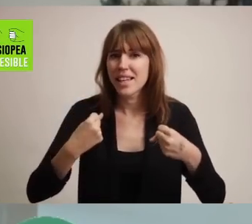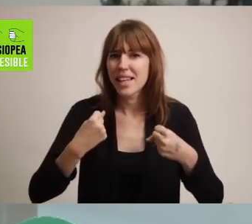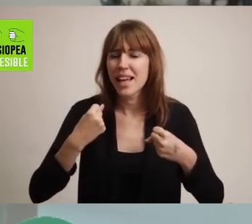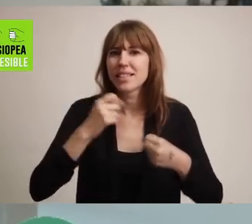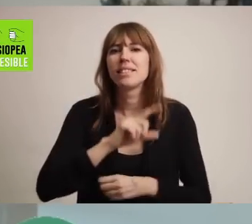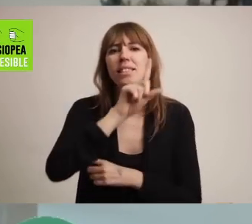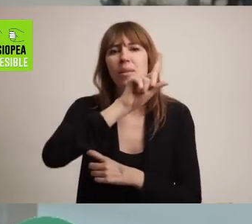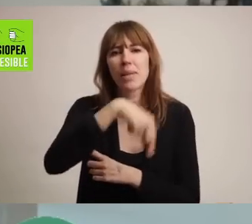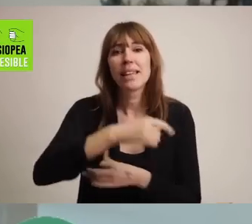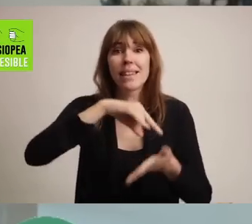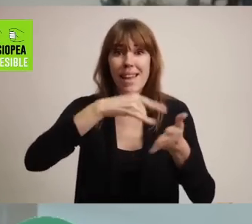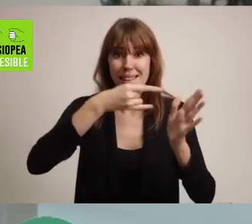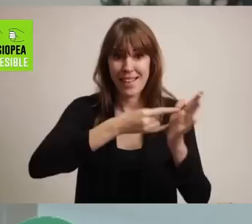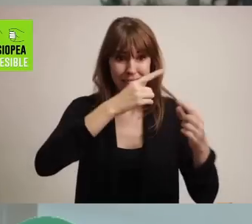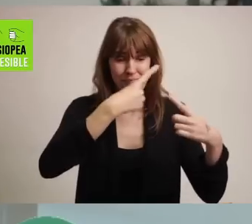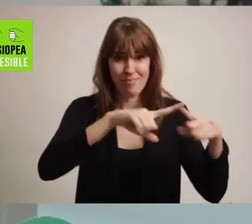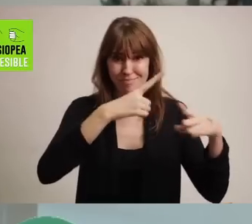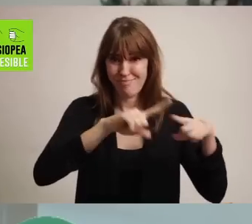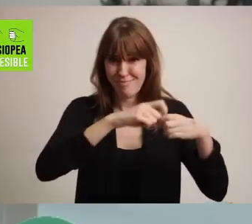distintas técnicas que hay para enseñarlas.